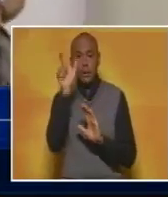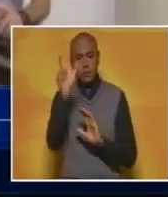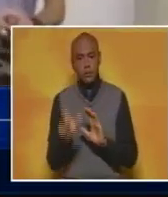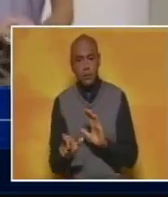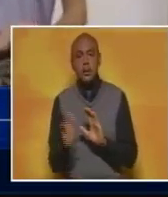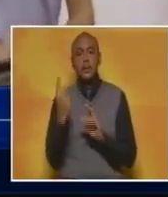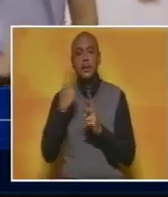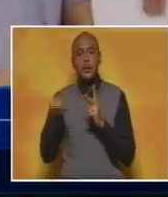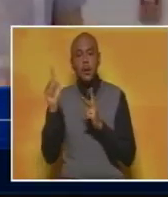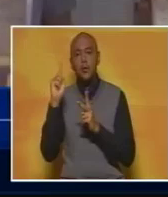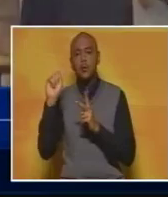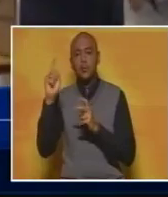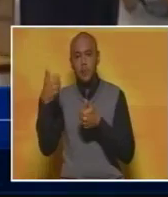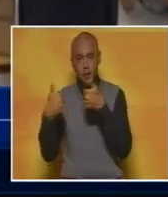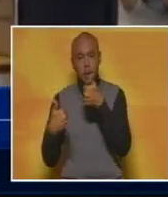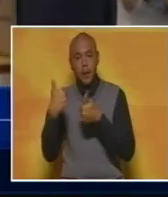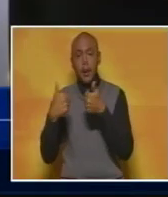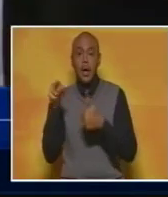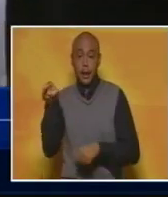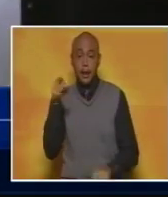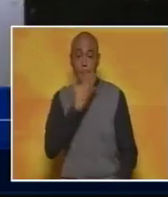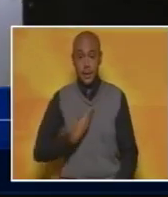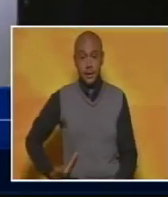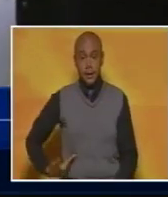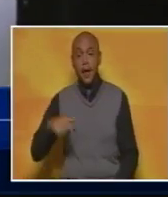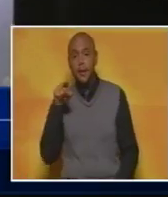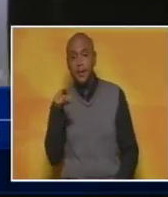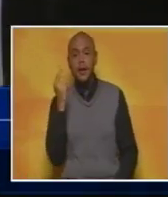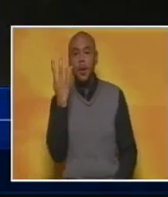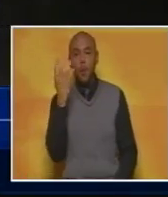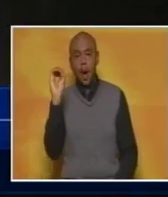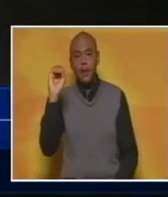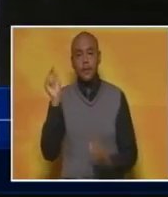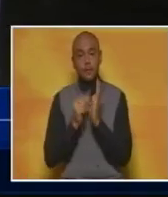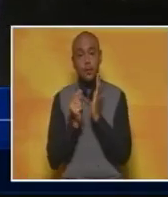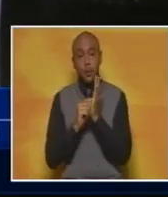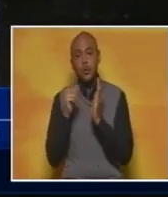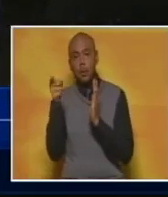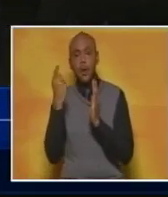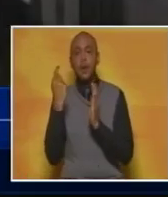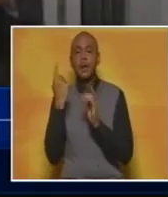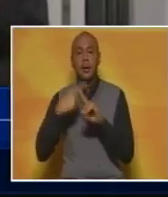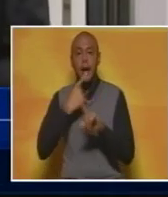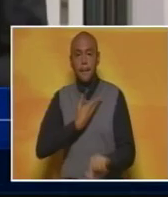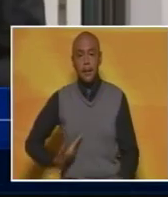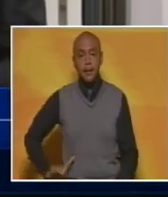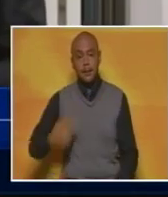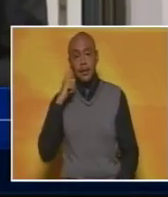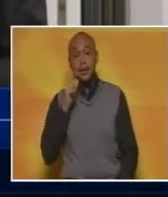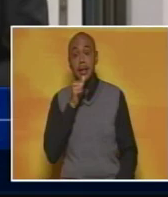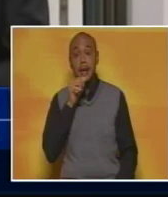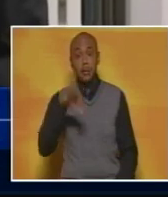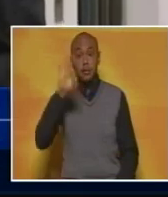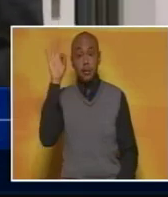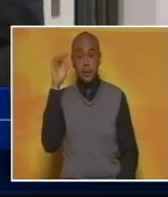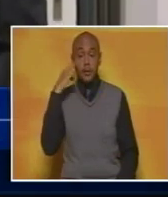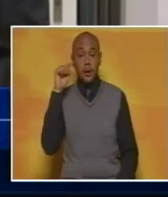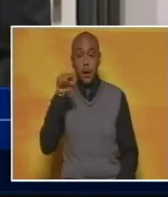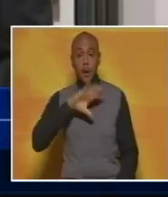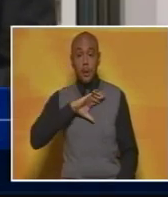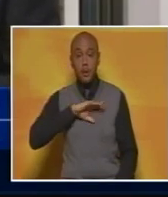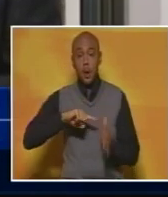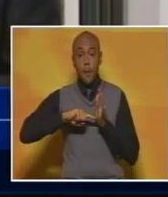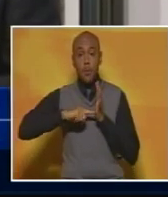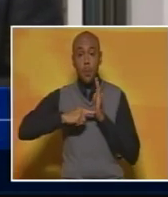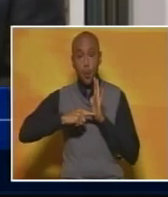contra 40% del actual presidente Mauricio Macri. Sin dudas la gran diferencia la hizo el peronismo en la provincia de